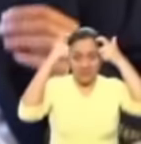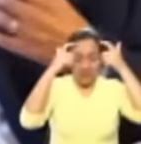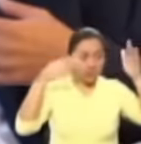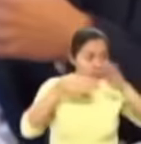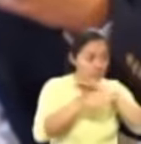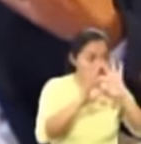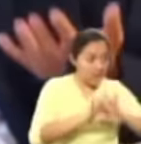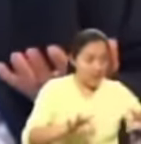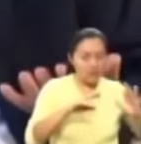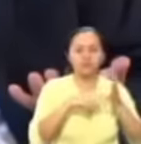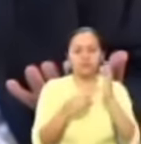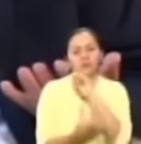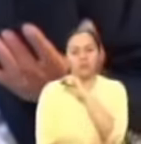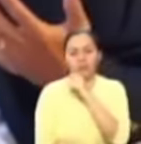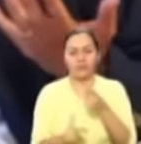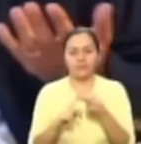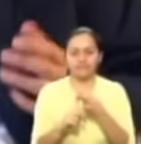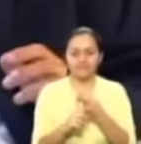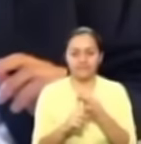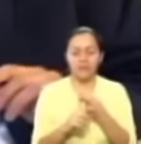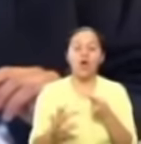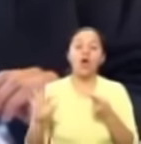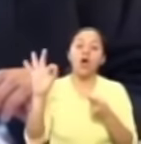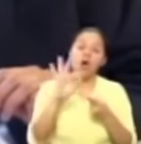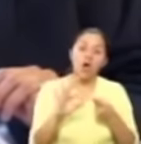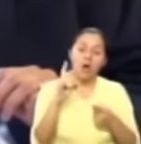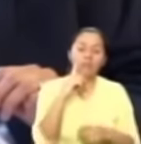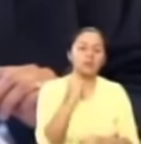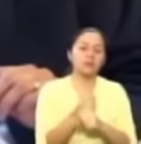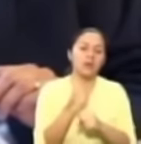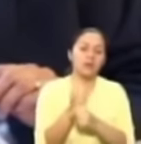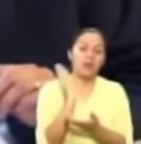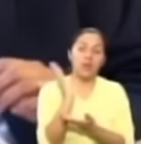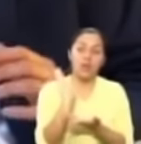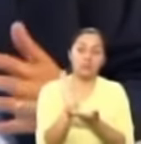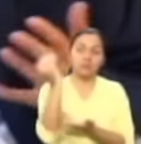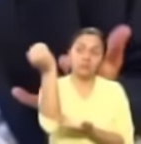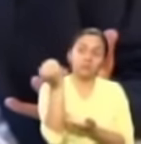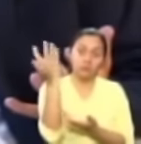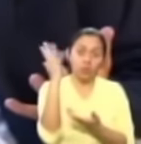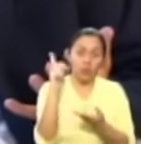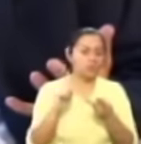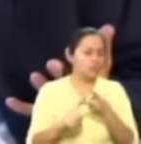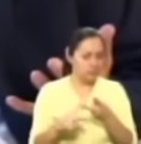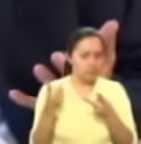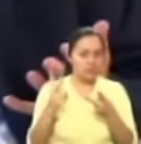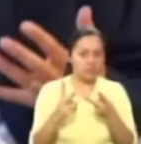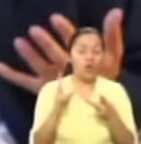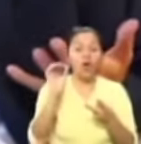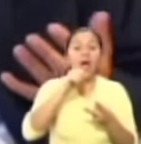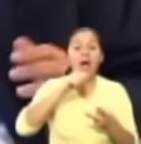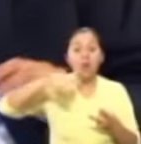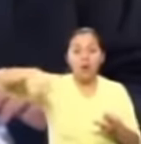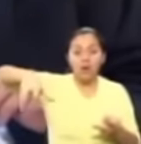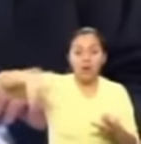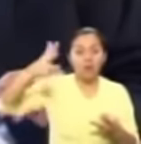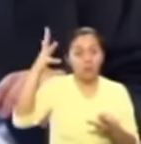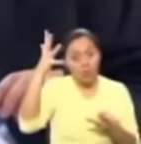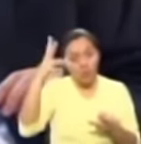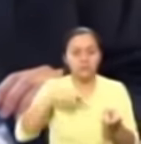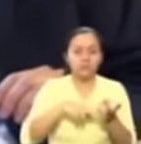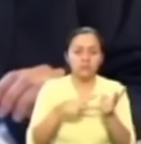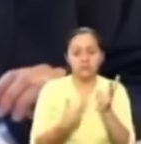no contribución al sistema de pensiones en la dimensión de trabajo y de seguridad social, el no tener agua por red pública, justamente en la dimensión